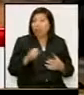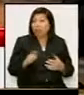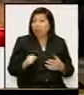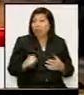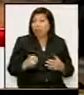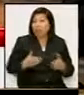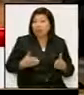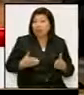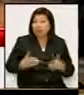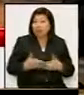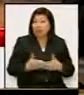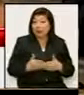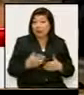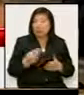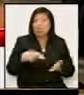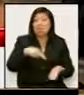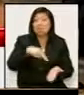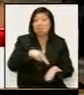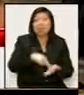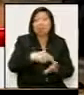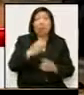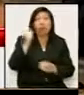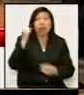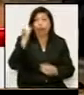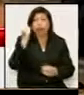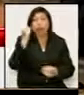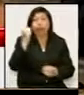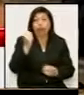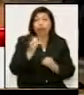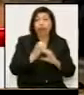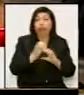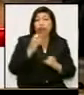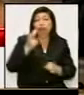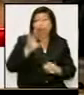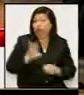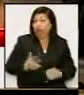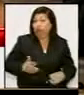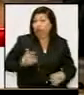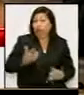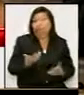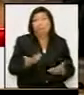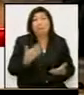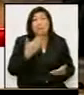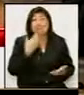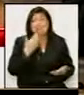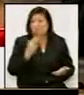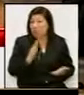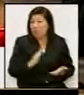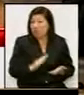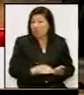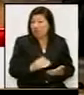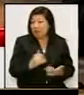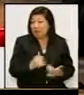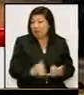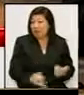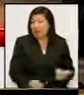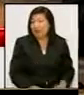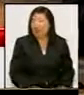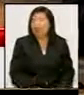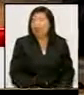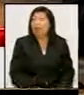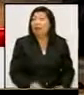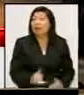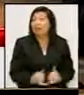los vagones, viajar parados inclusive allá, no está implicando un pésimo servicio que finalmente